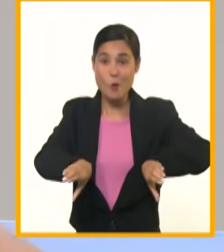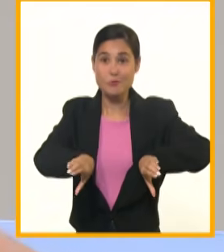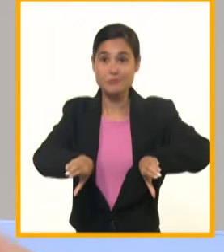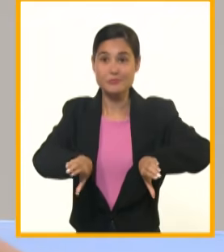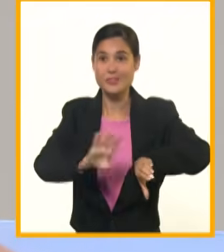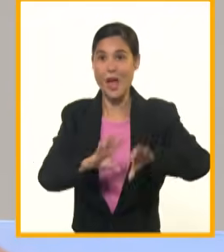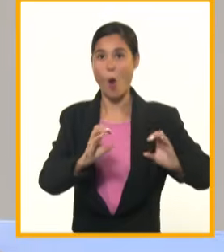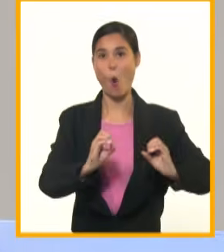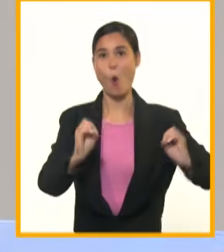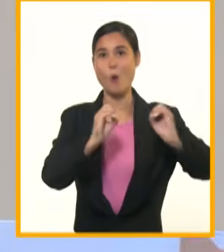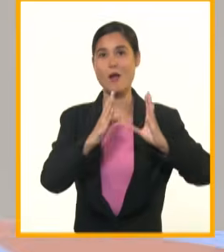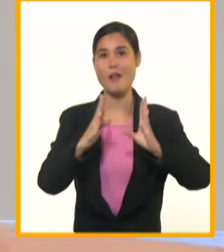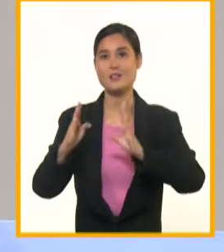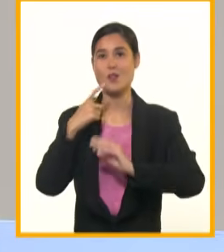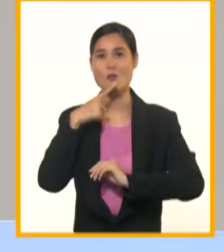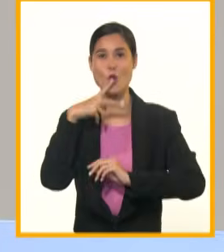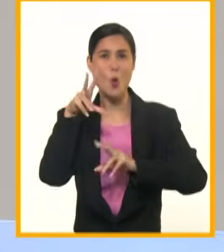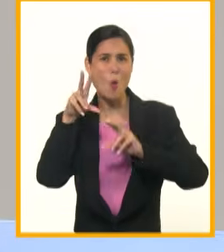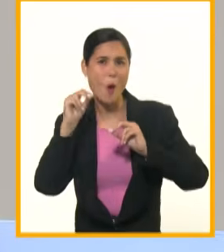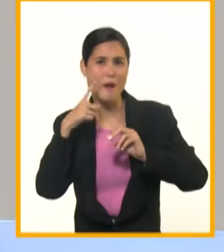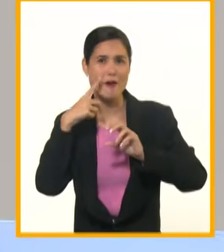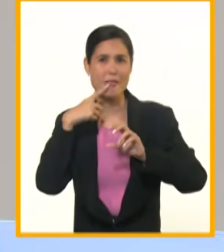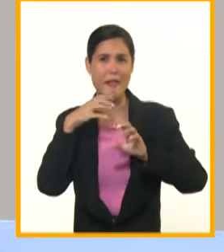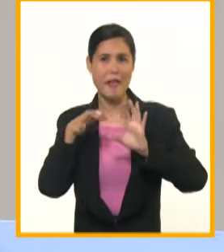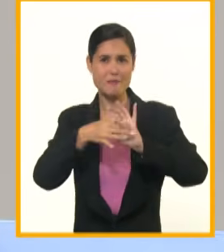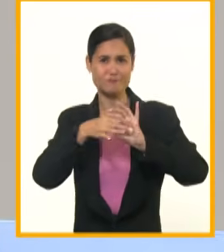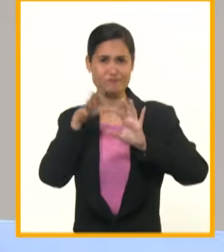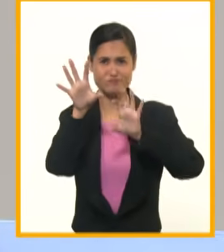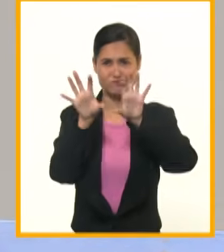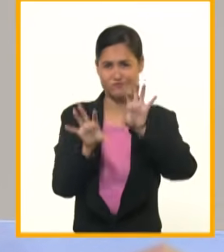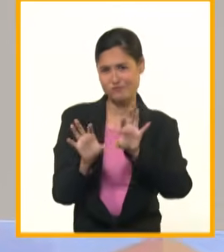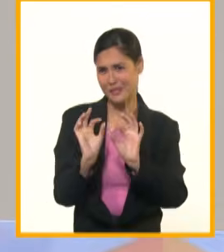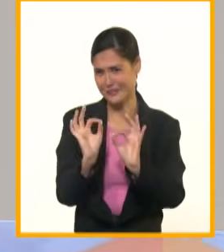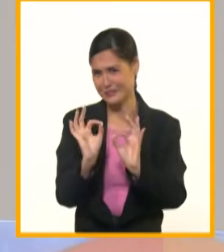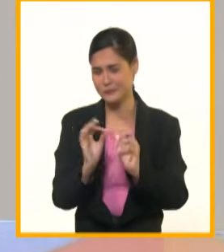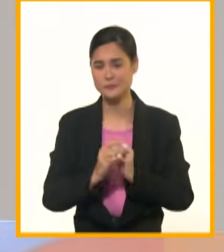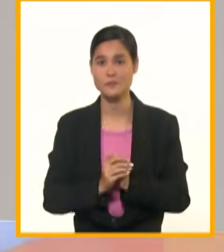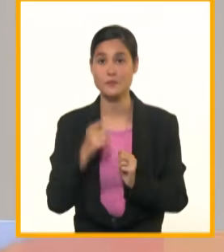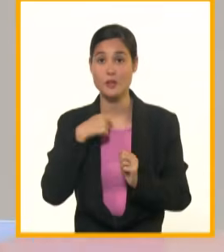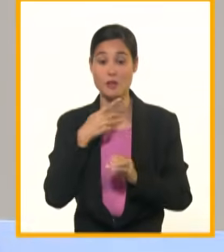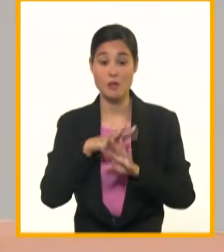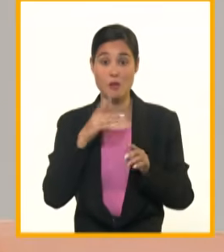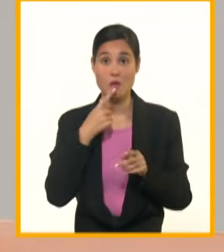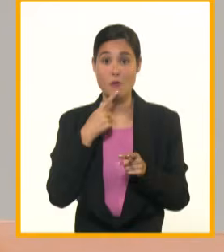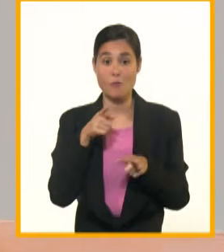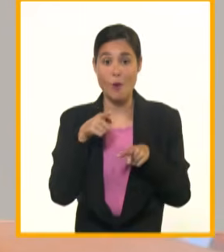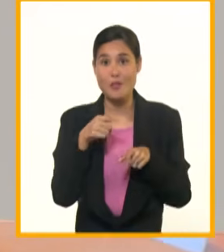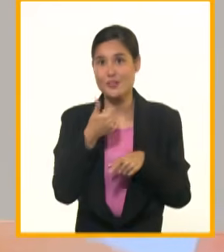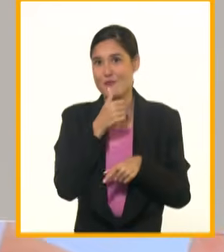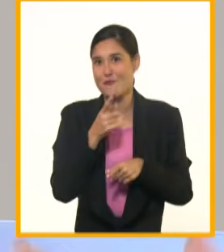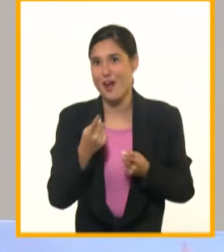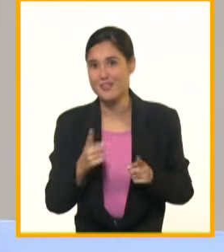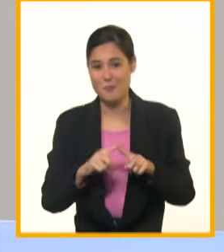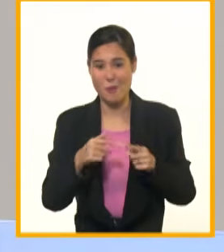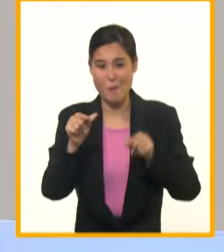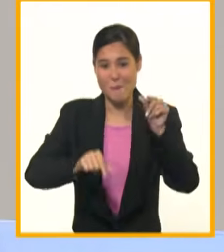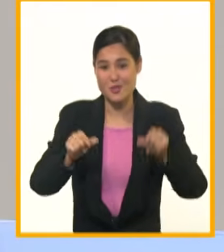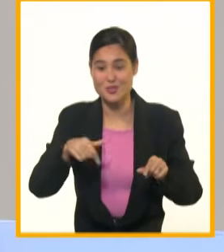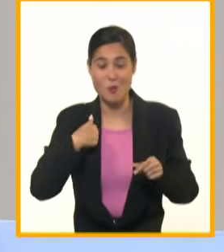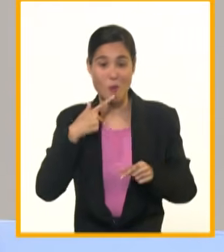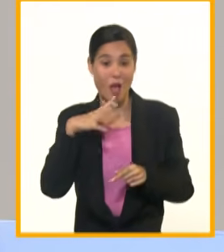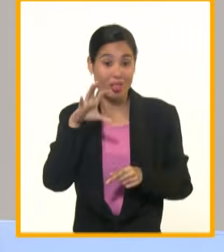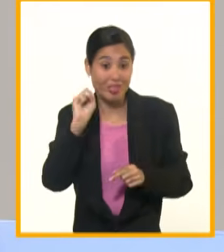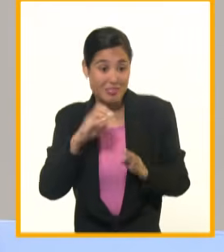ir transformando toda esa realidad, que la gente entendiera, que entendiéramos que ya hoy éramos una provincia diferente y que no era la misma provincia que